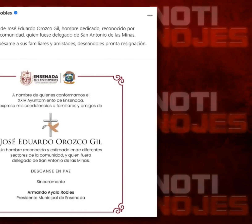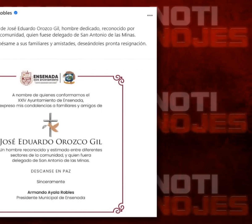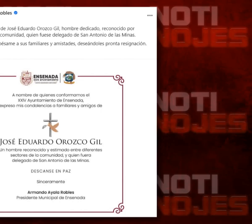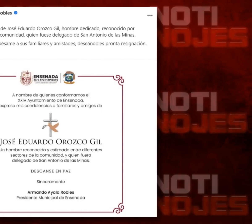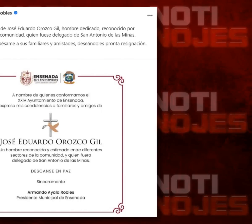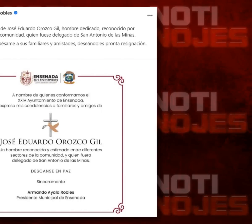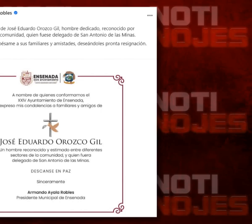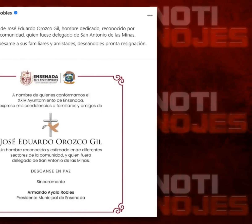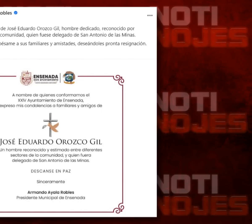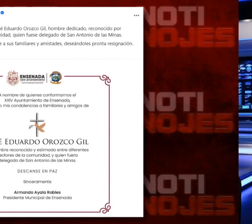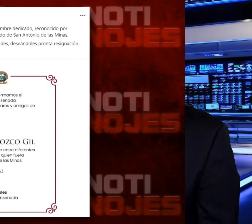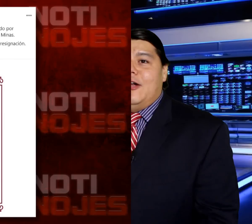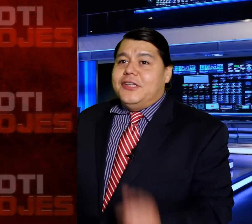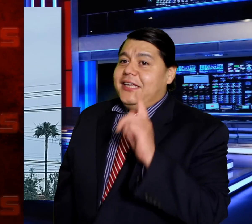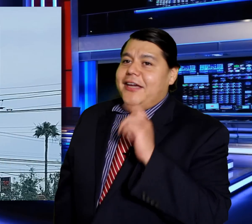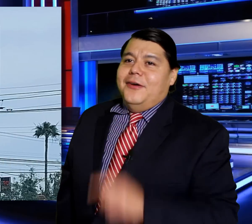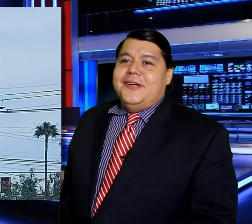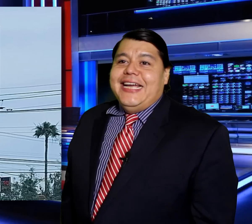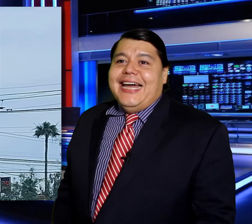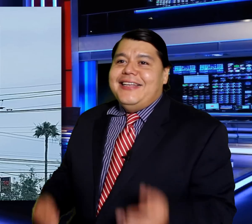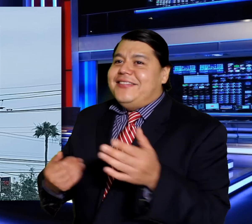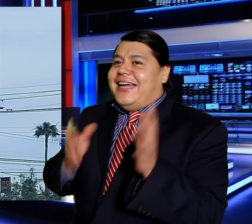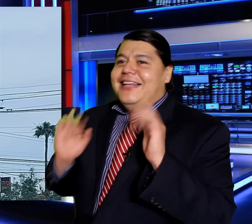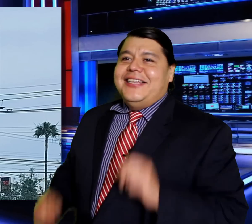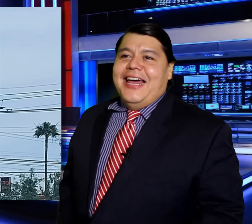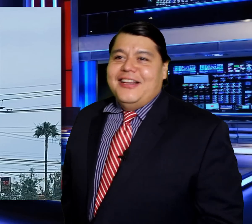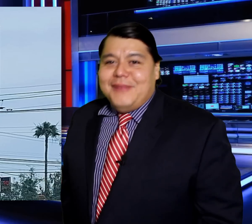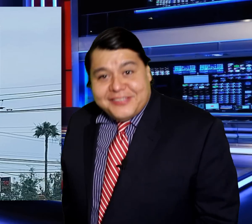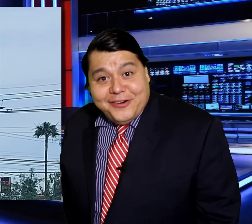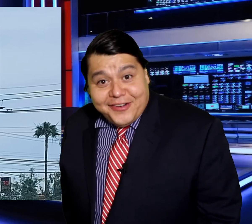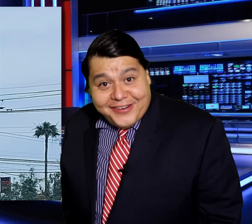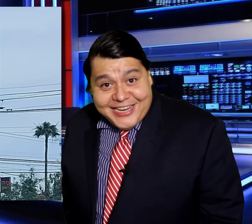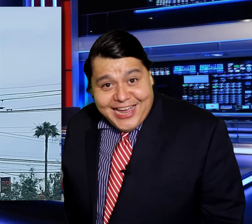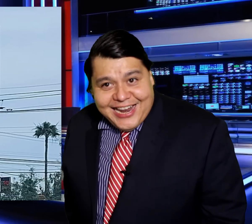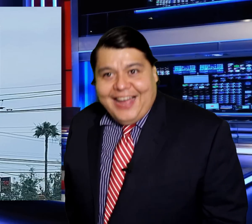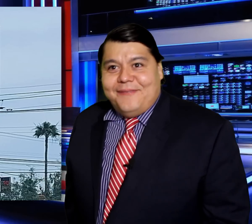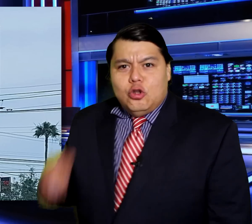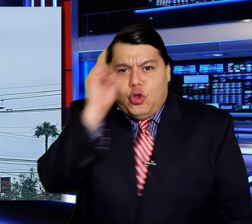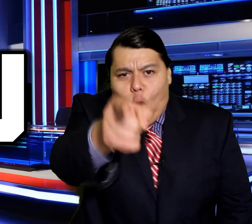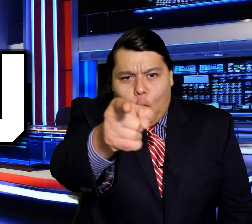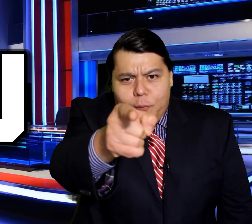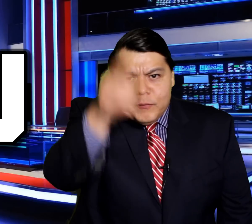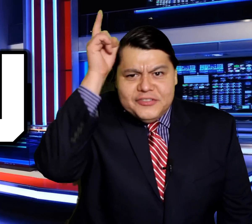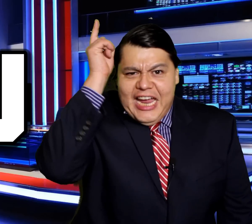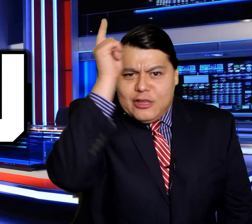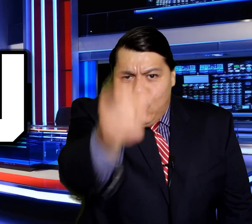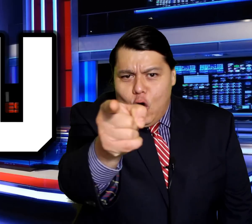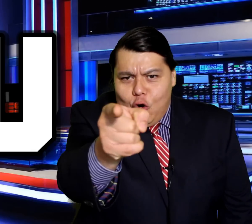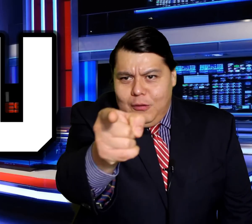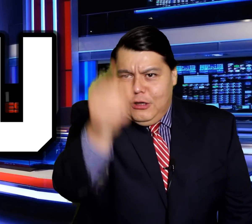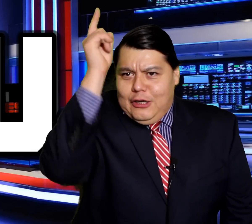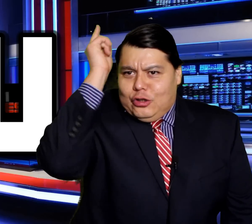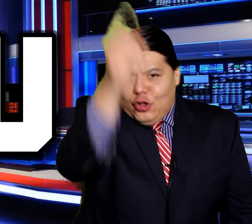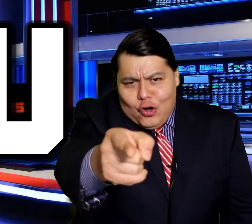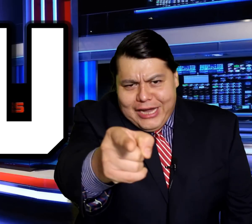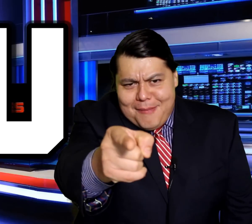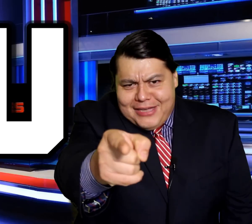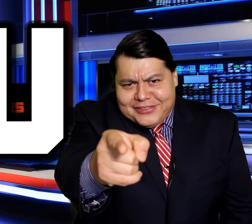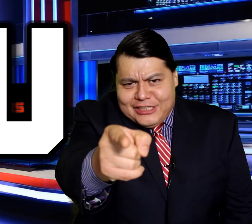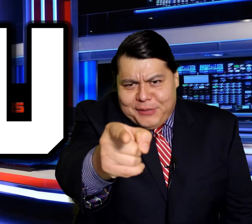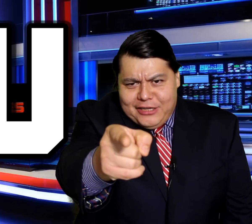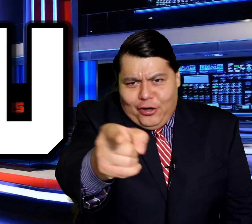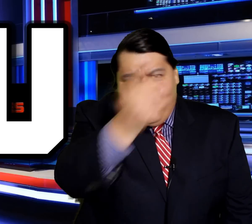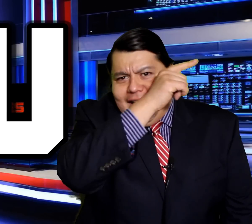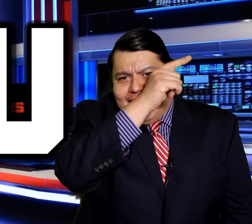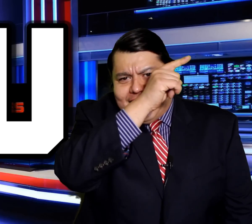su cuenta de Facebook de Orozco Gil. Pero TJ Comunica dice que Ensenada es más seguro con Ayala. ¡Tú! ¡Sí, tú! ¡Tú que